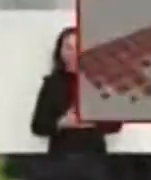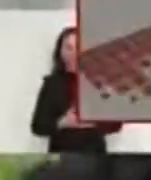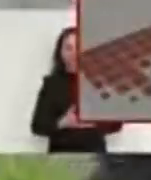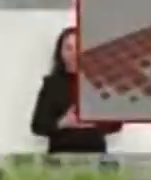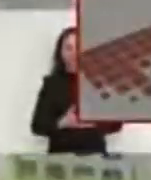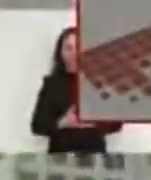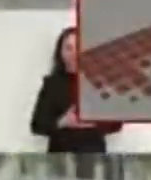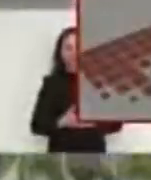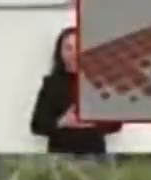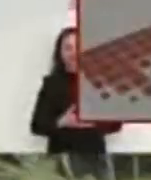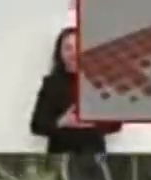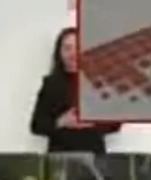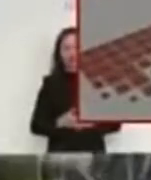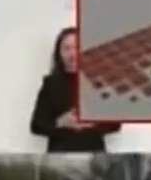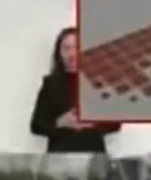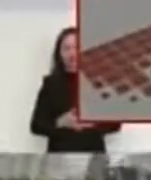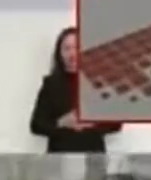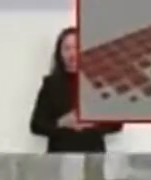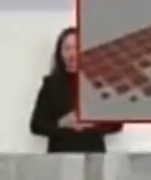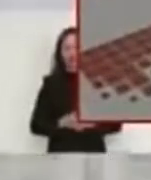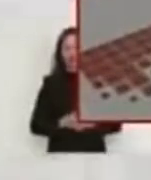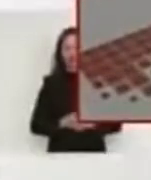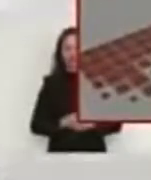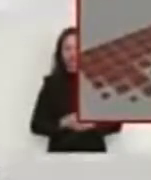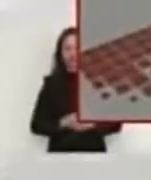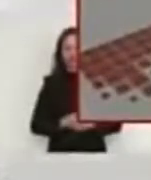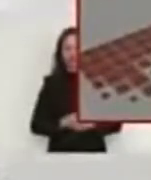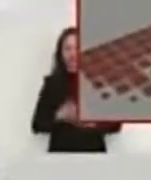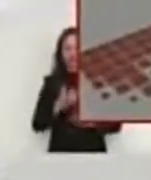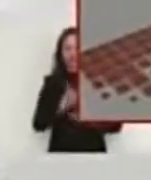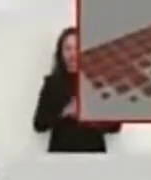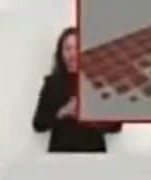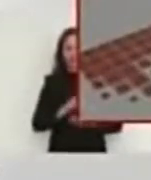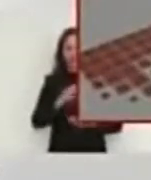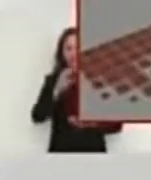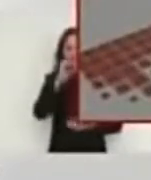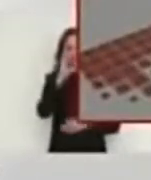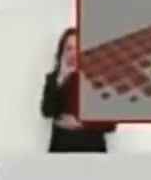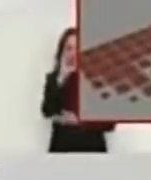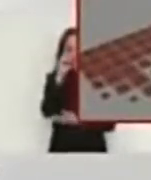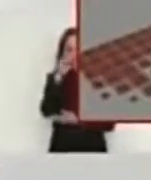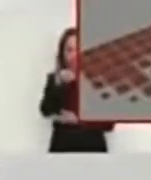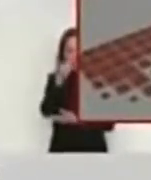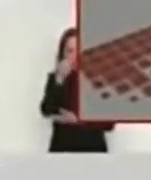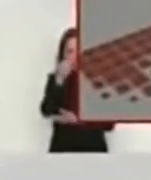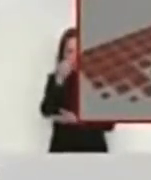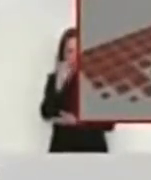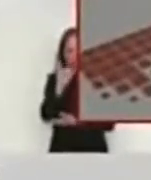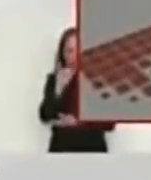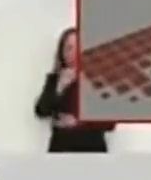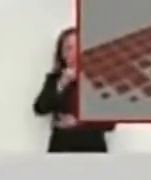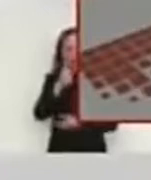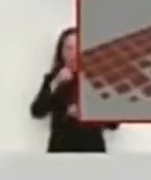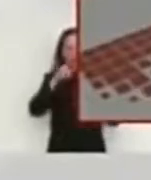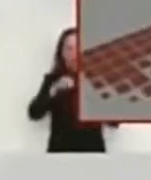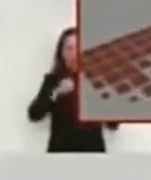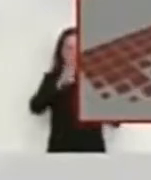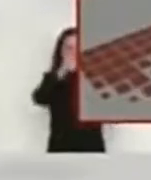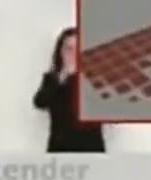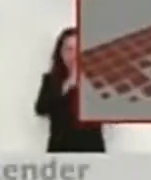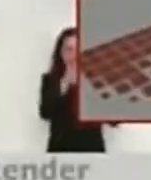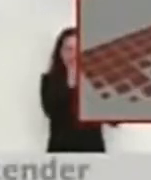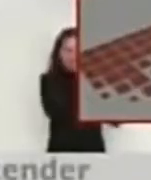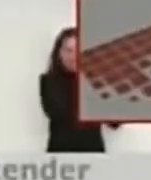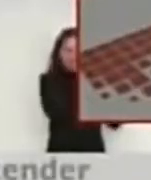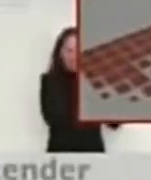Yo te puedo decir que con ya números en la mano, pues más del 85%